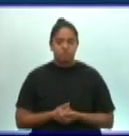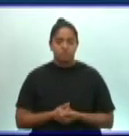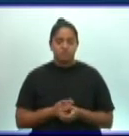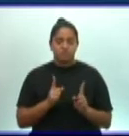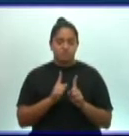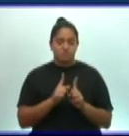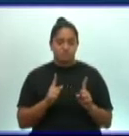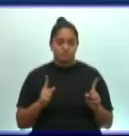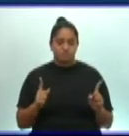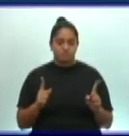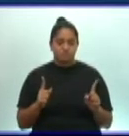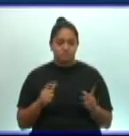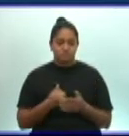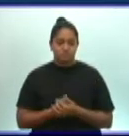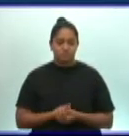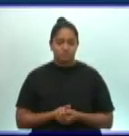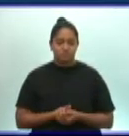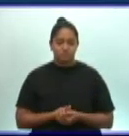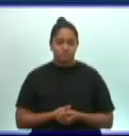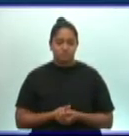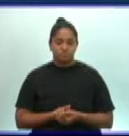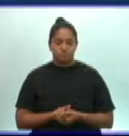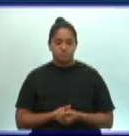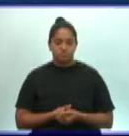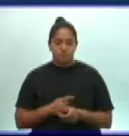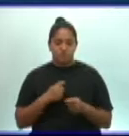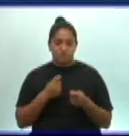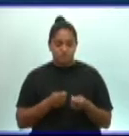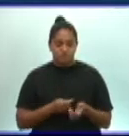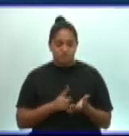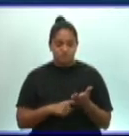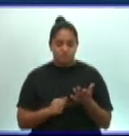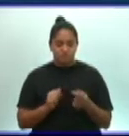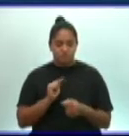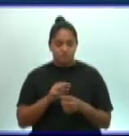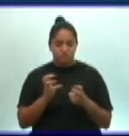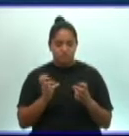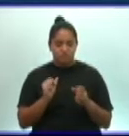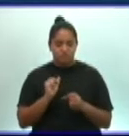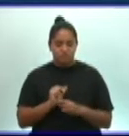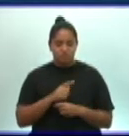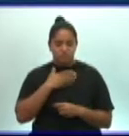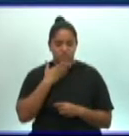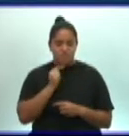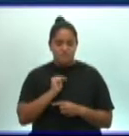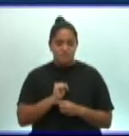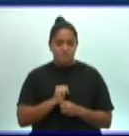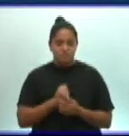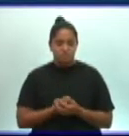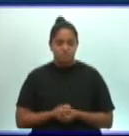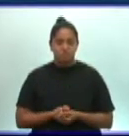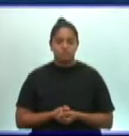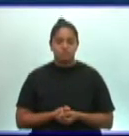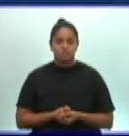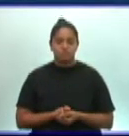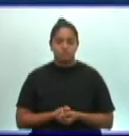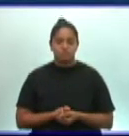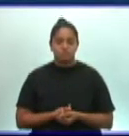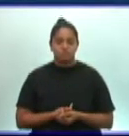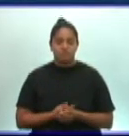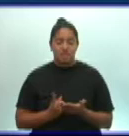son inversamente proporcionales. No así con la intensidad de la corriente que está en el numerador de la expresión, por tanto, el vector de inducción magnética es